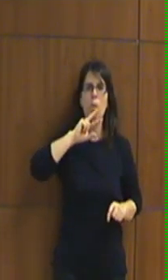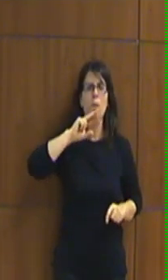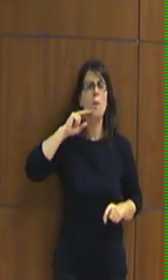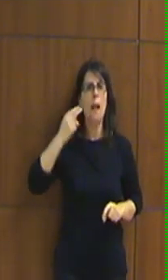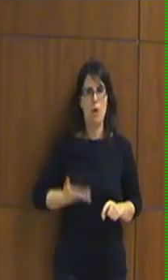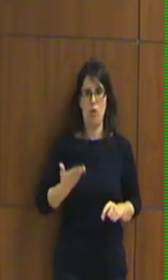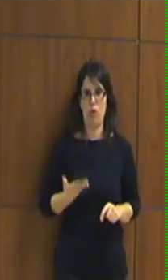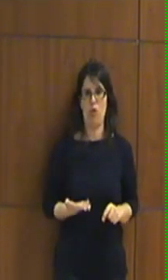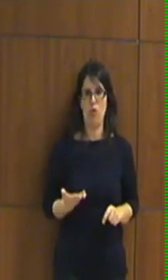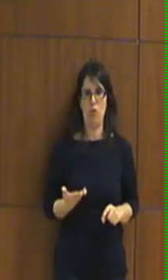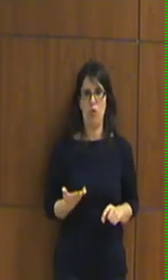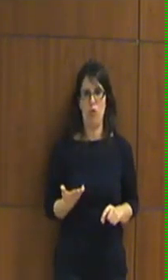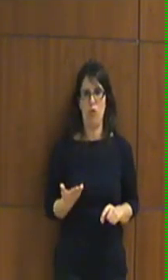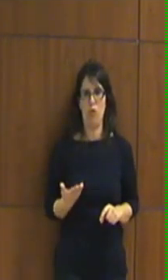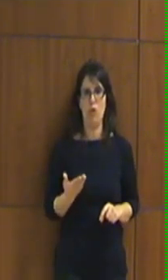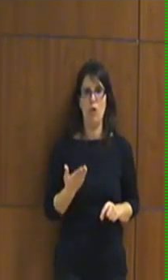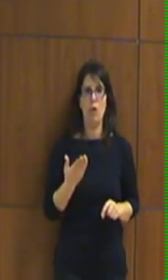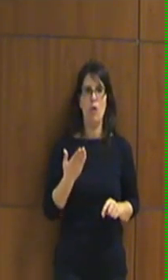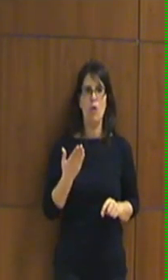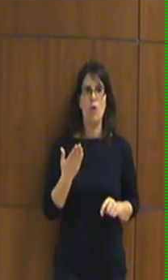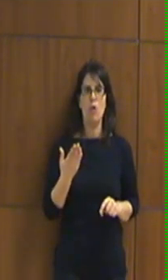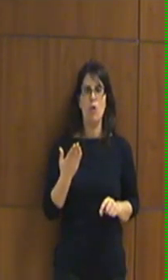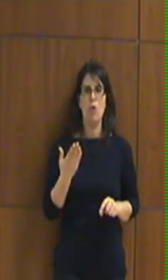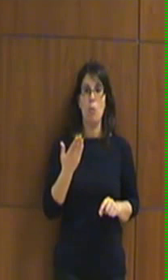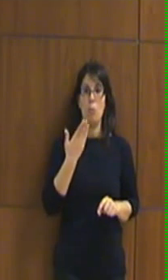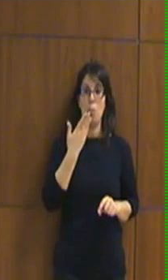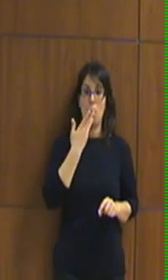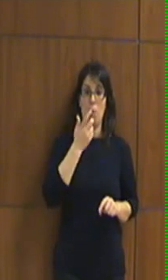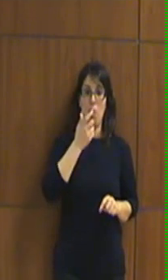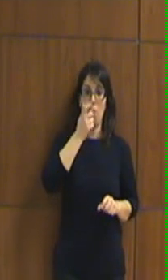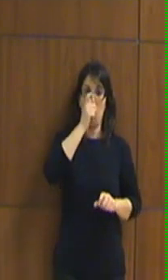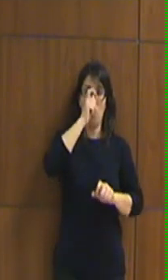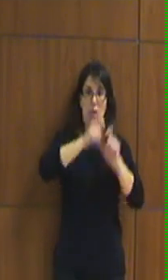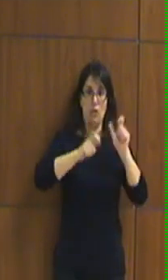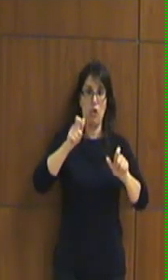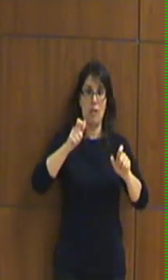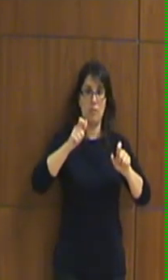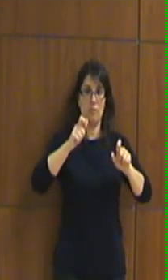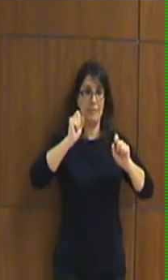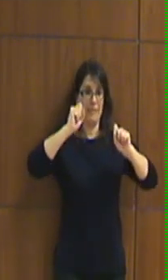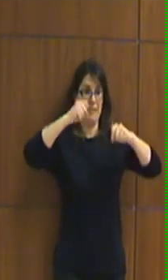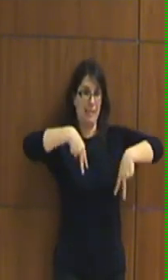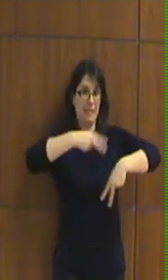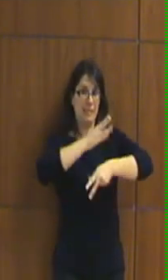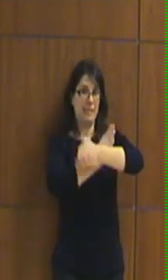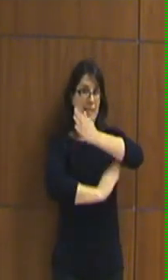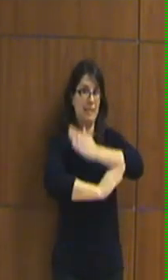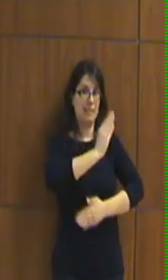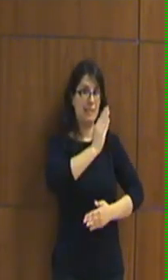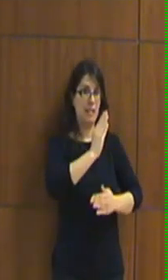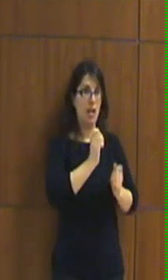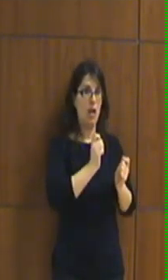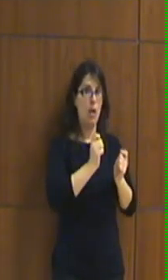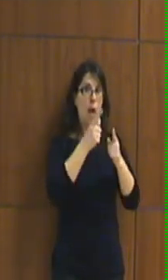que las personas sin discapacidad aparente no aportan.